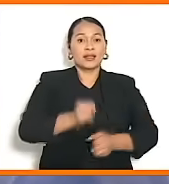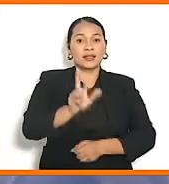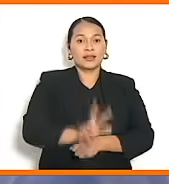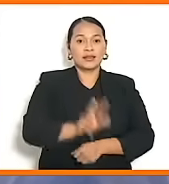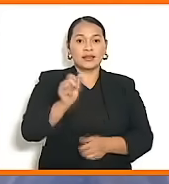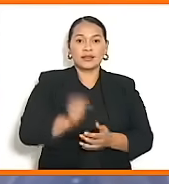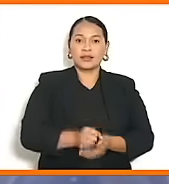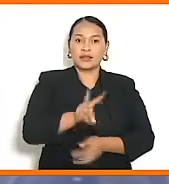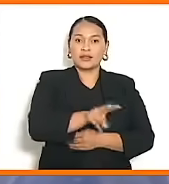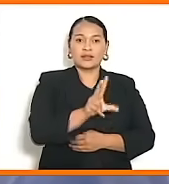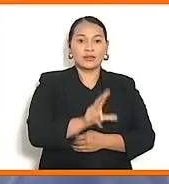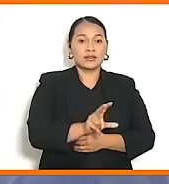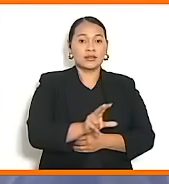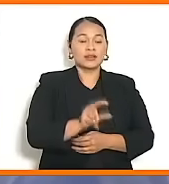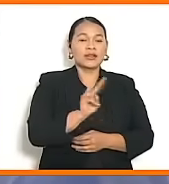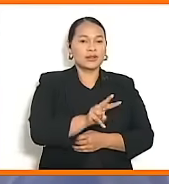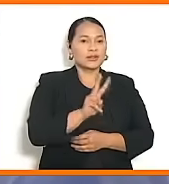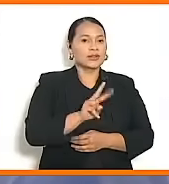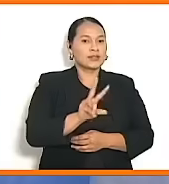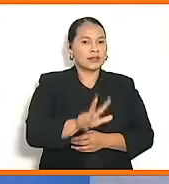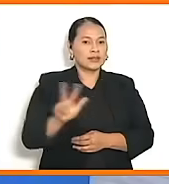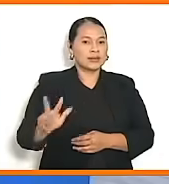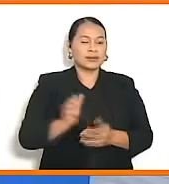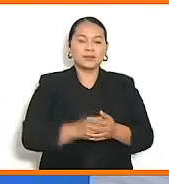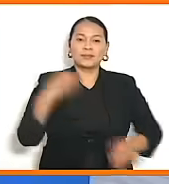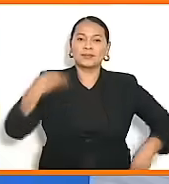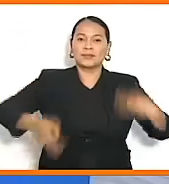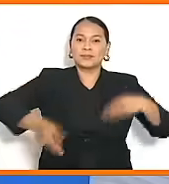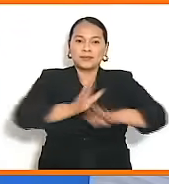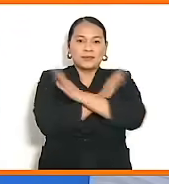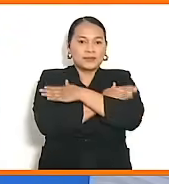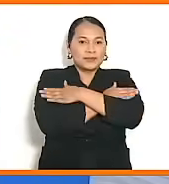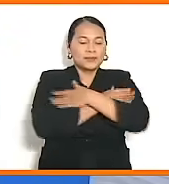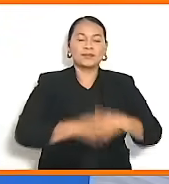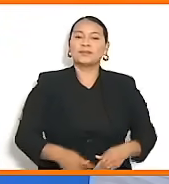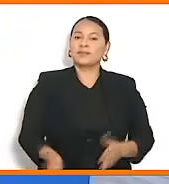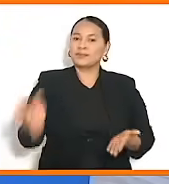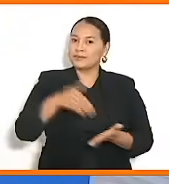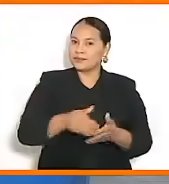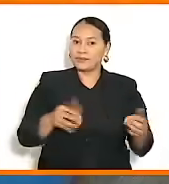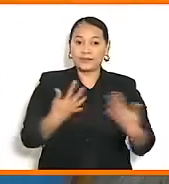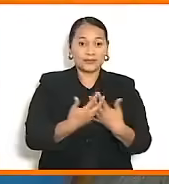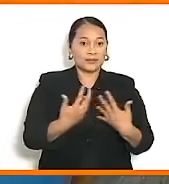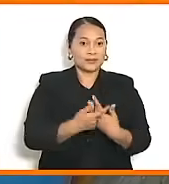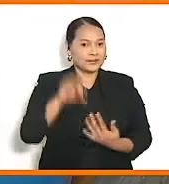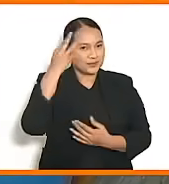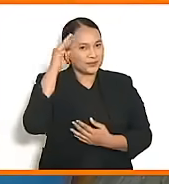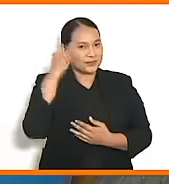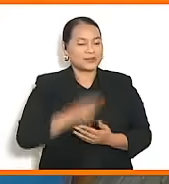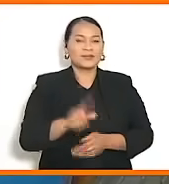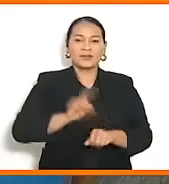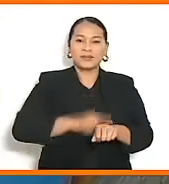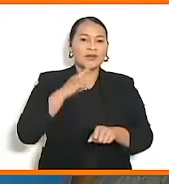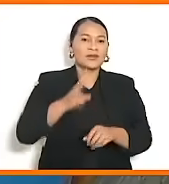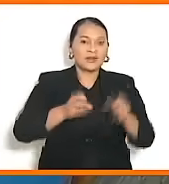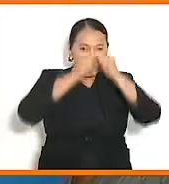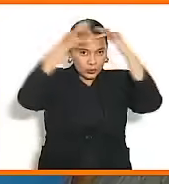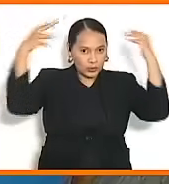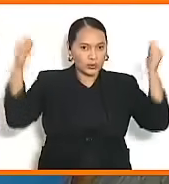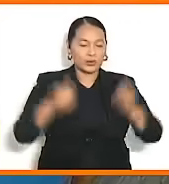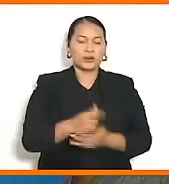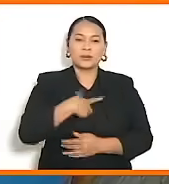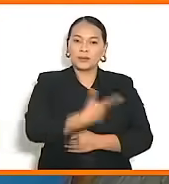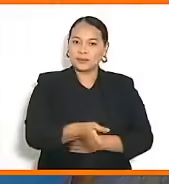el 233. Muchas felicidades. Regresamos con Marbella, quien hará de tus sueños una realidad.